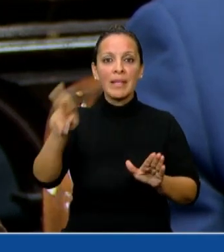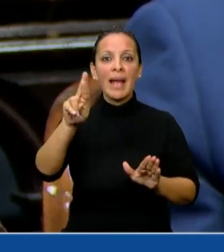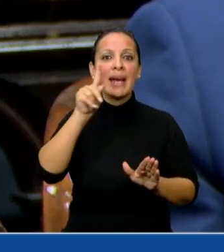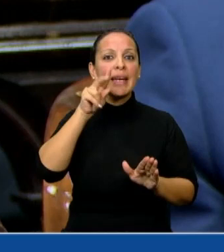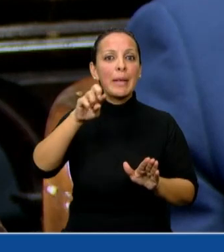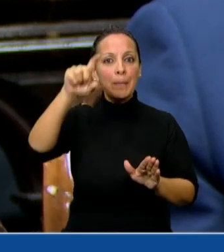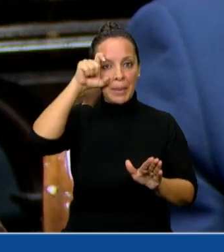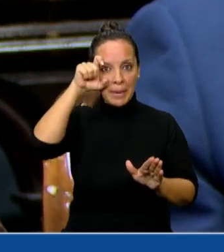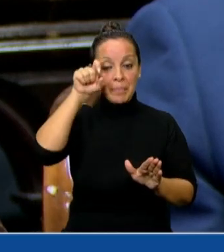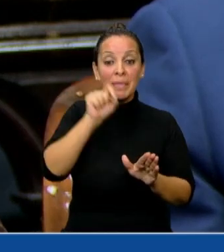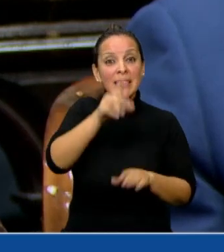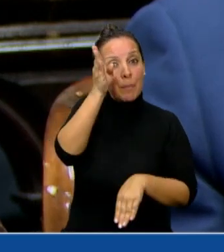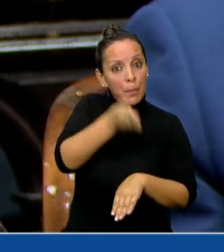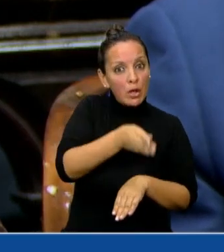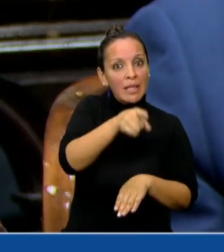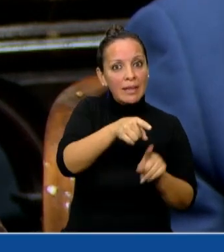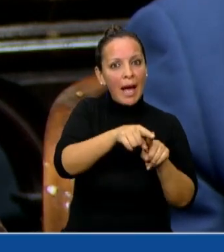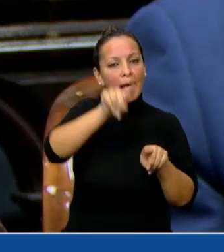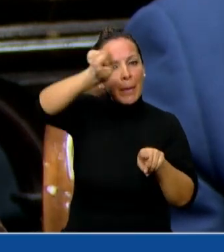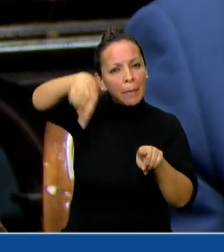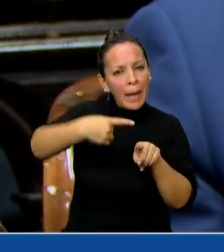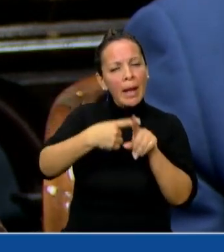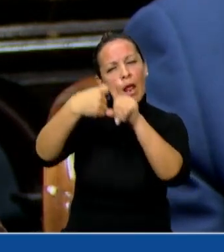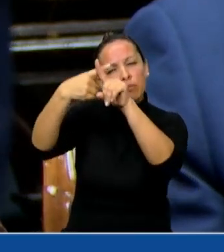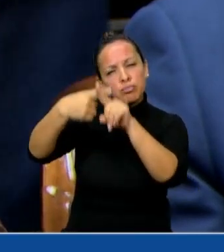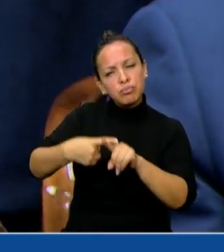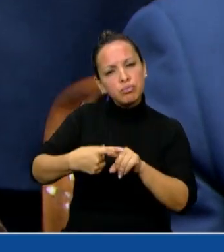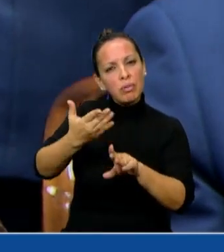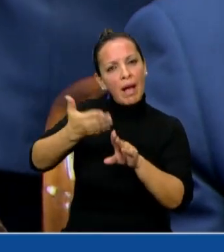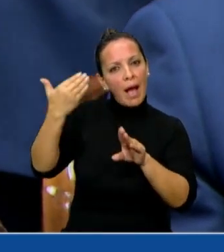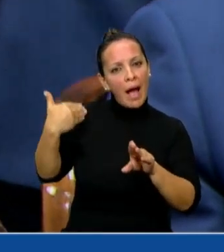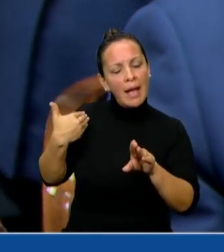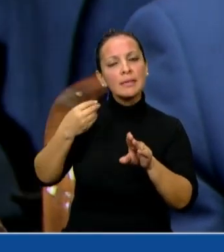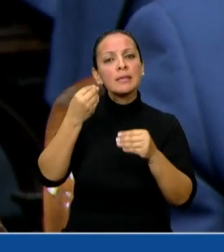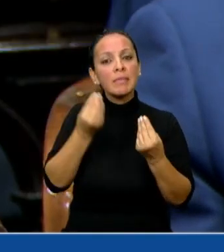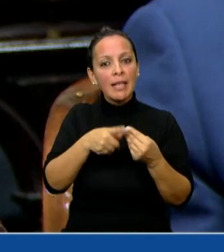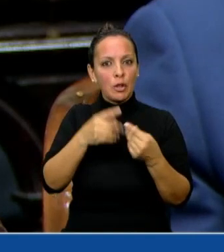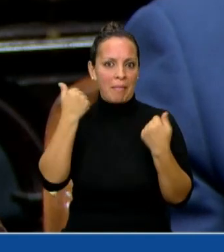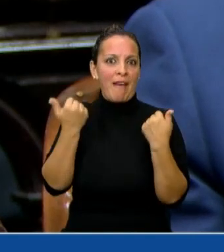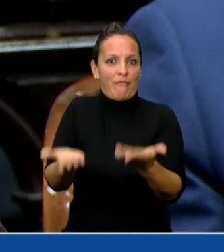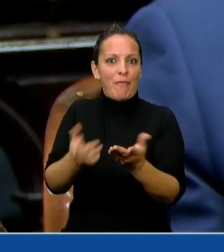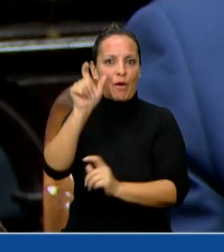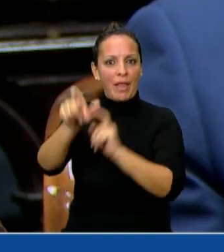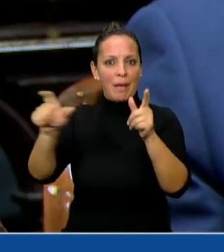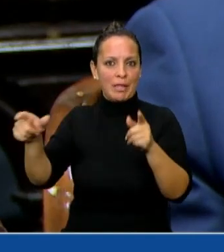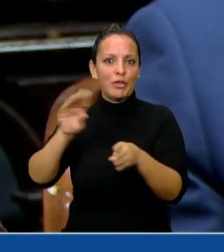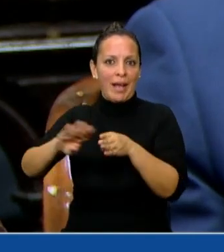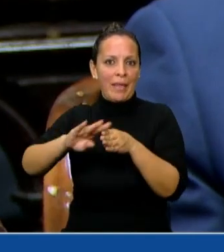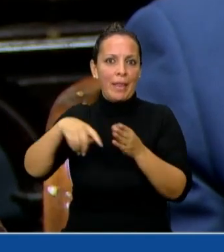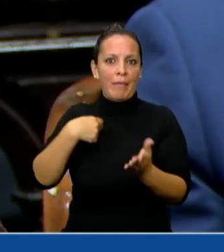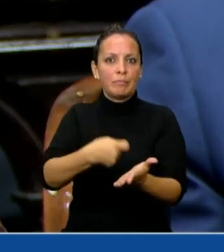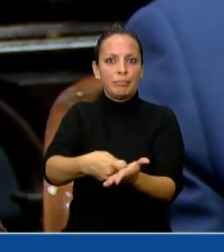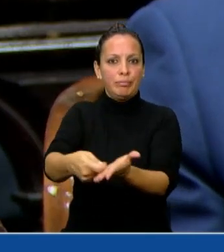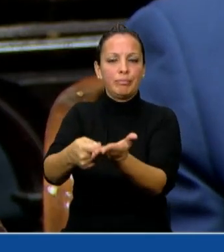Este índice resulta, en las proyecciones de los cálculos que hemos hecho, más beneficioso para los deudores que el índice